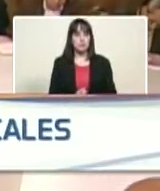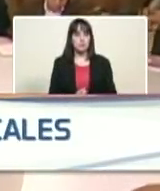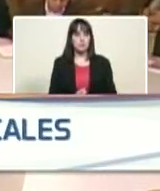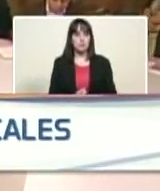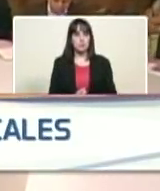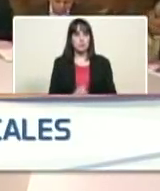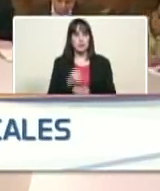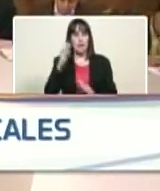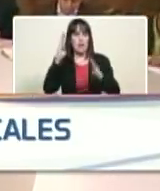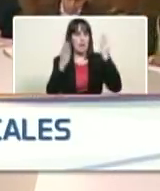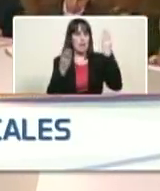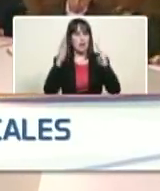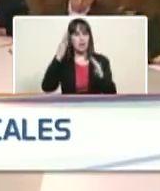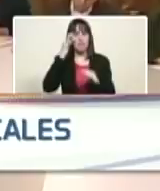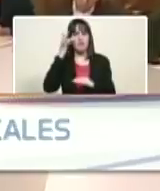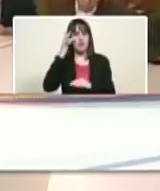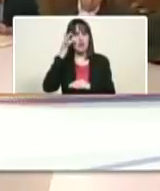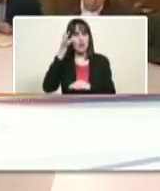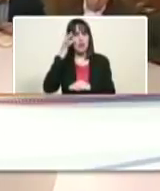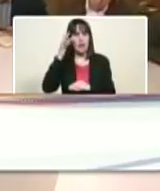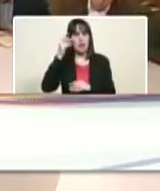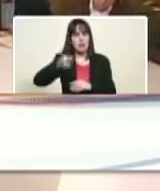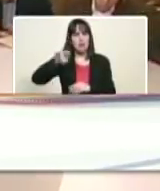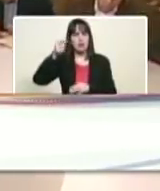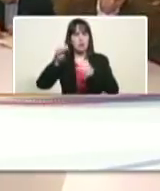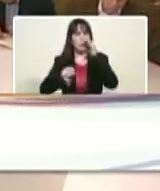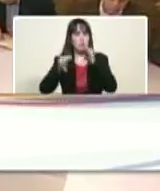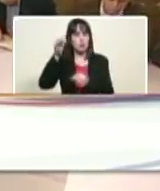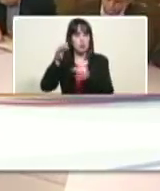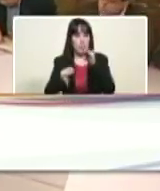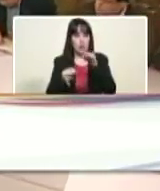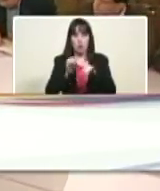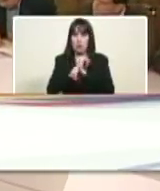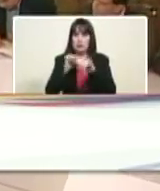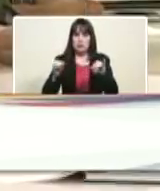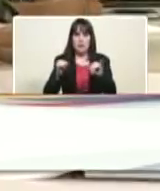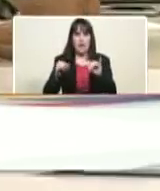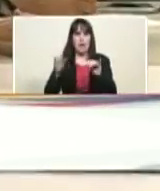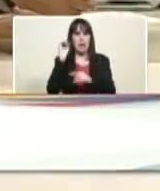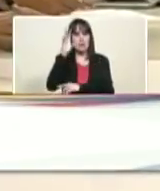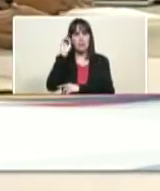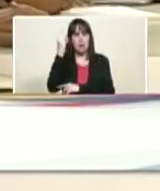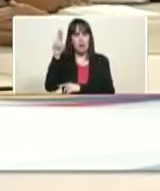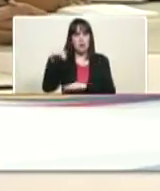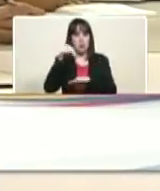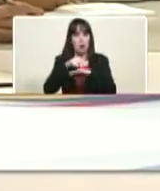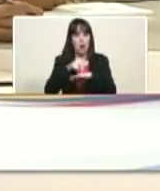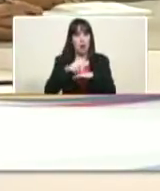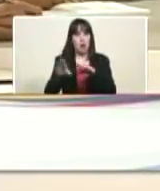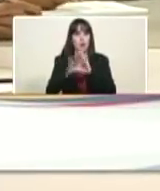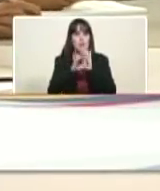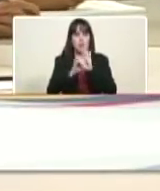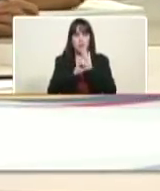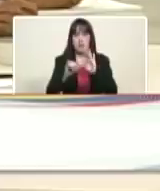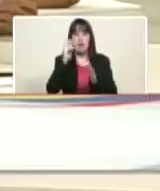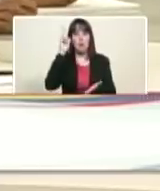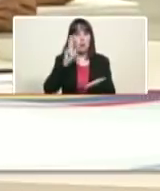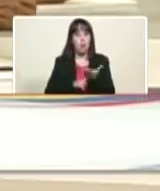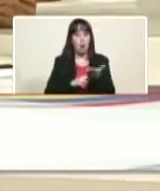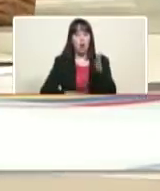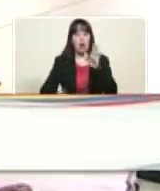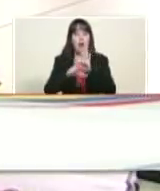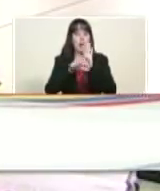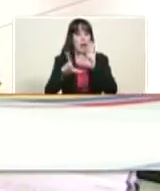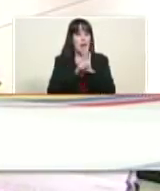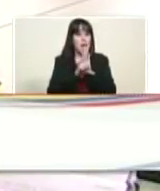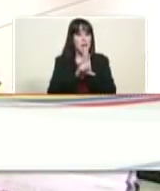El equilibrio fiscal y tributario, línea fundamental. Ya la Asamblea Nacional Constituyente aprobó las leyes tributarias. Aquí hay varios